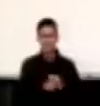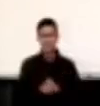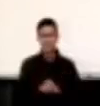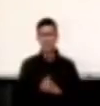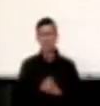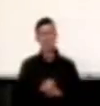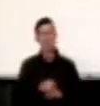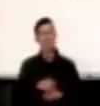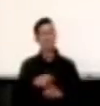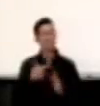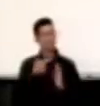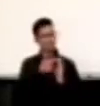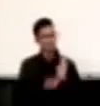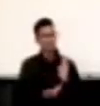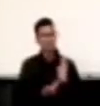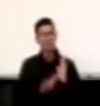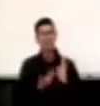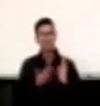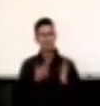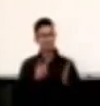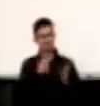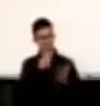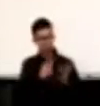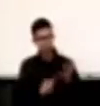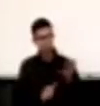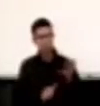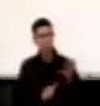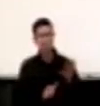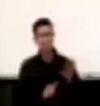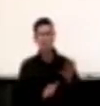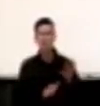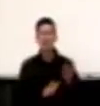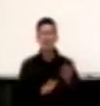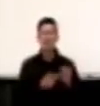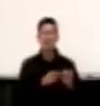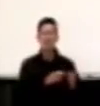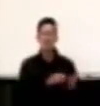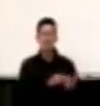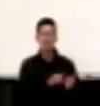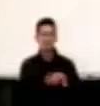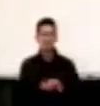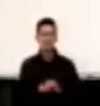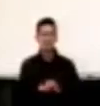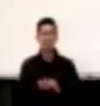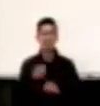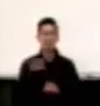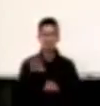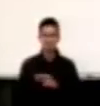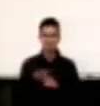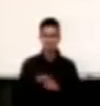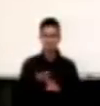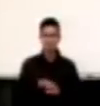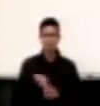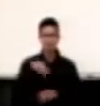estabilidad de las reglas y demás, es que la transición a la democracia en México,